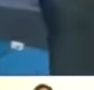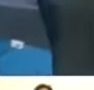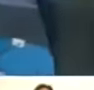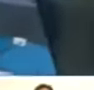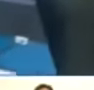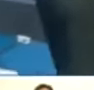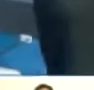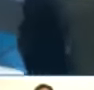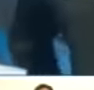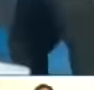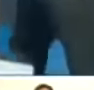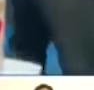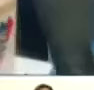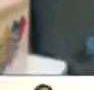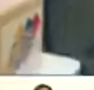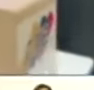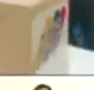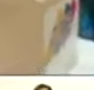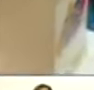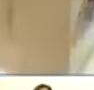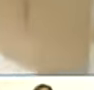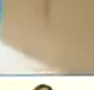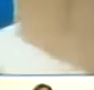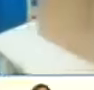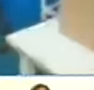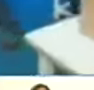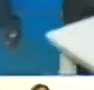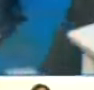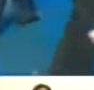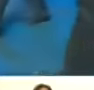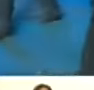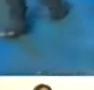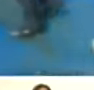Todavía me queda, Silita me está acompañando y supervisando.